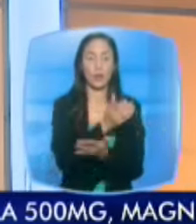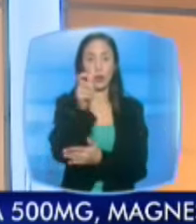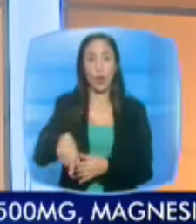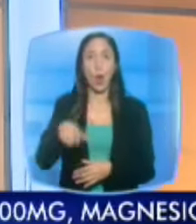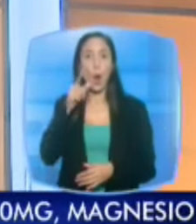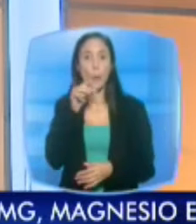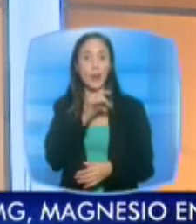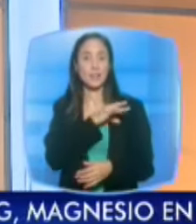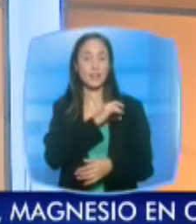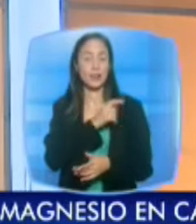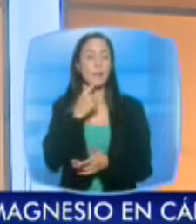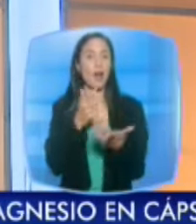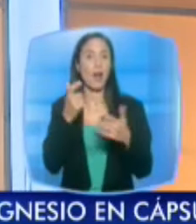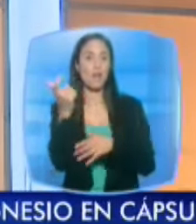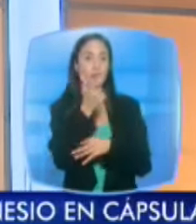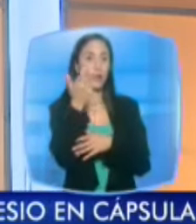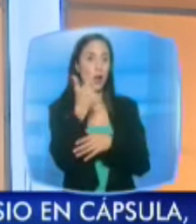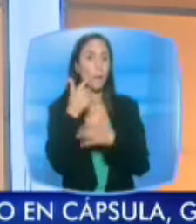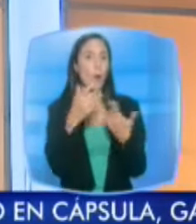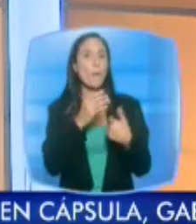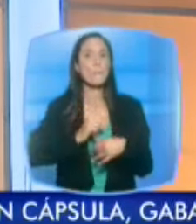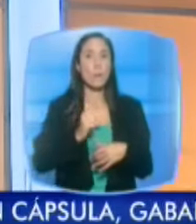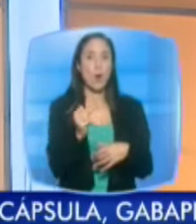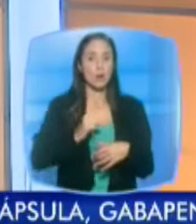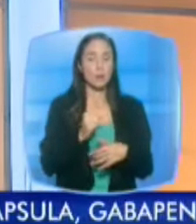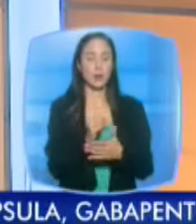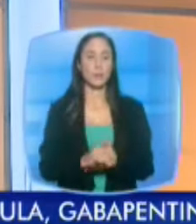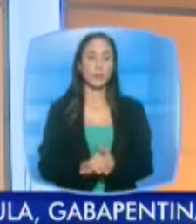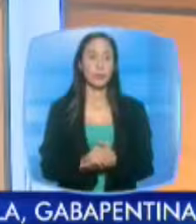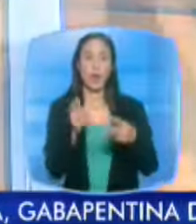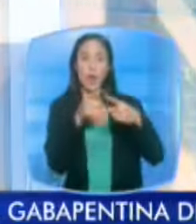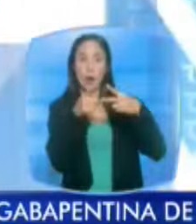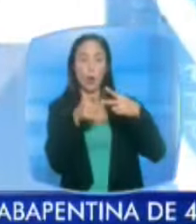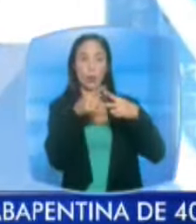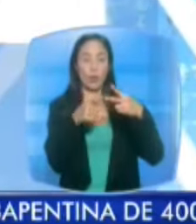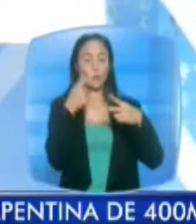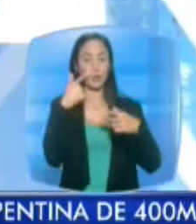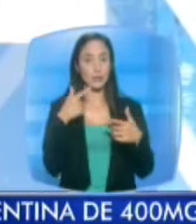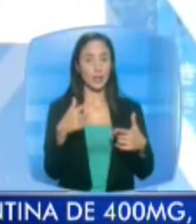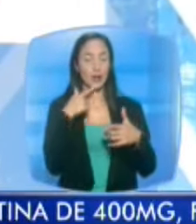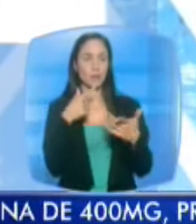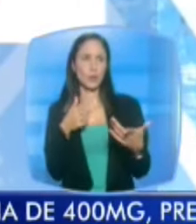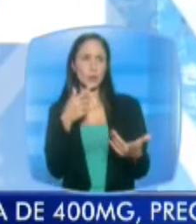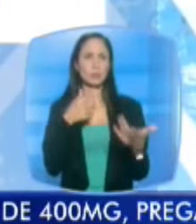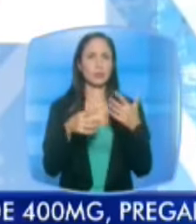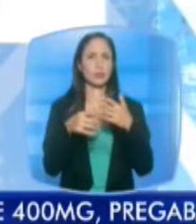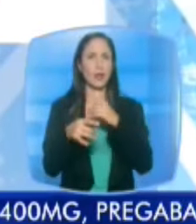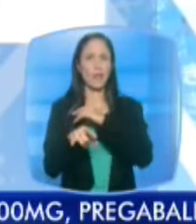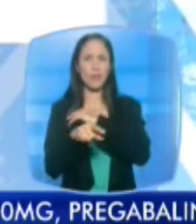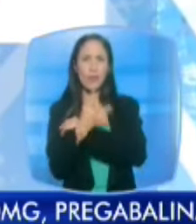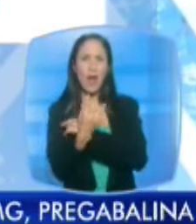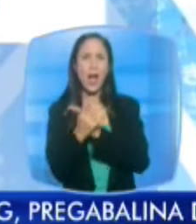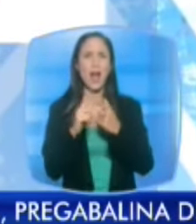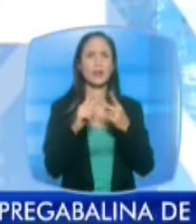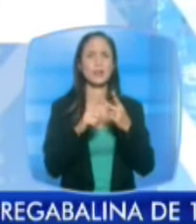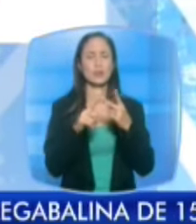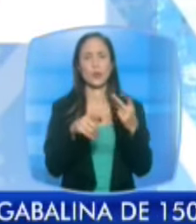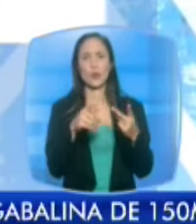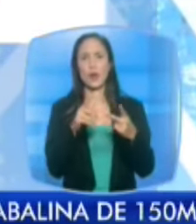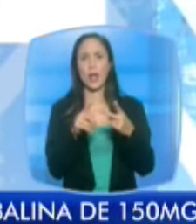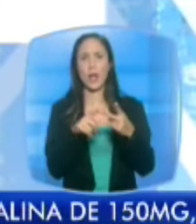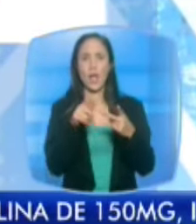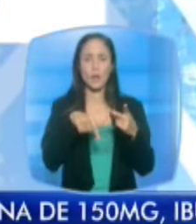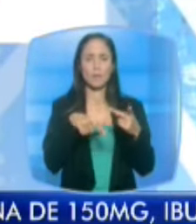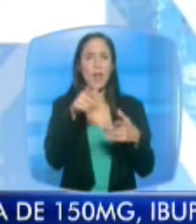chileno solicitado por la Interpol. Ambos efectivos fueron señalados de comisión de obstrucción a la justicia agravada, retraso